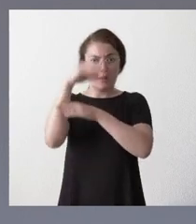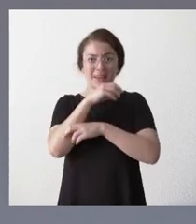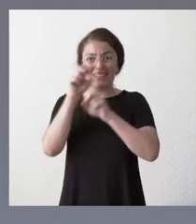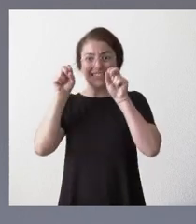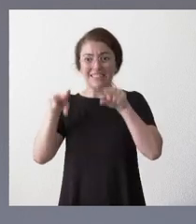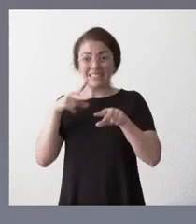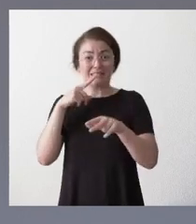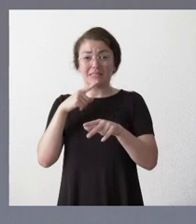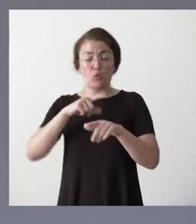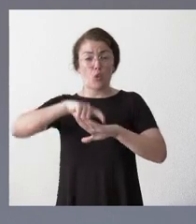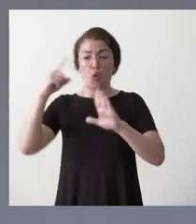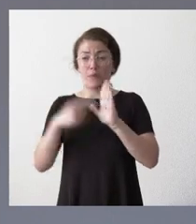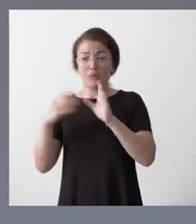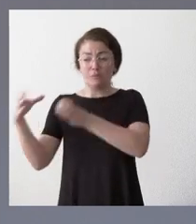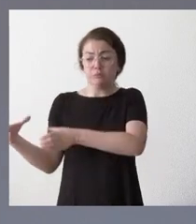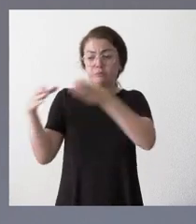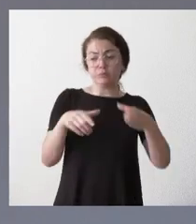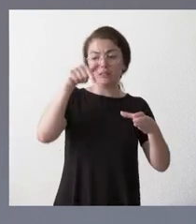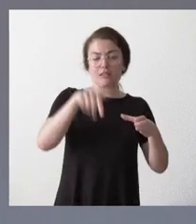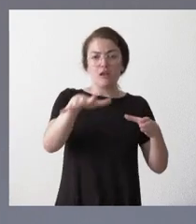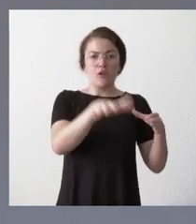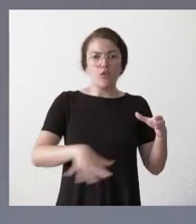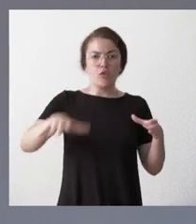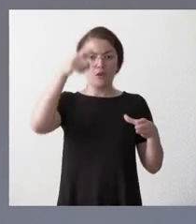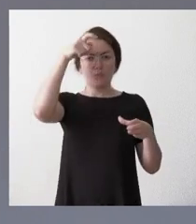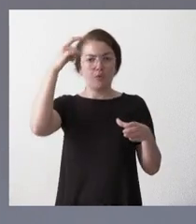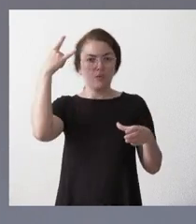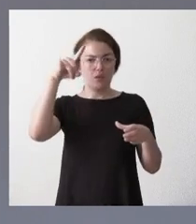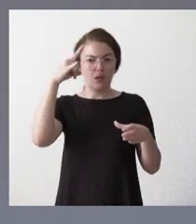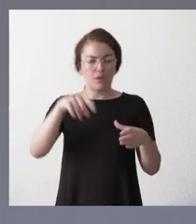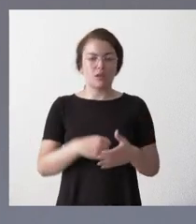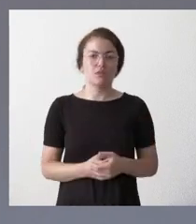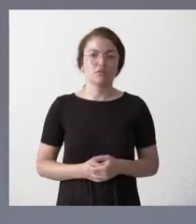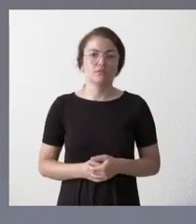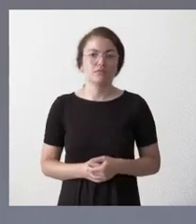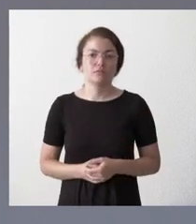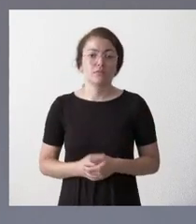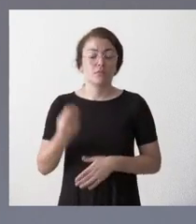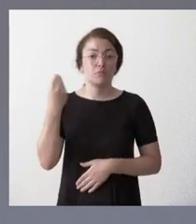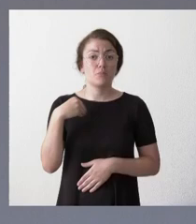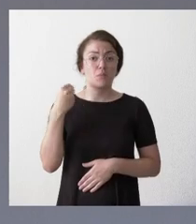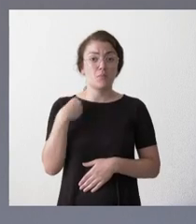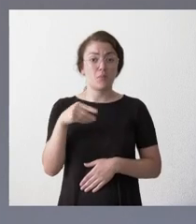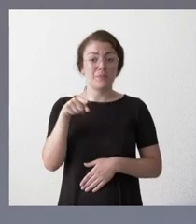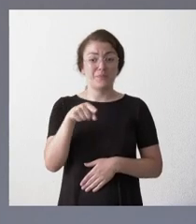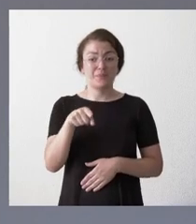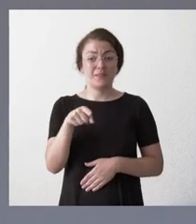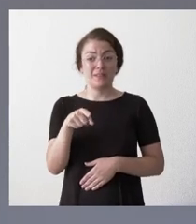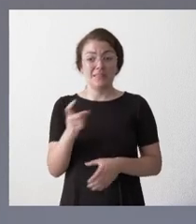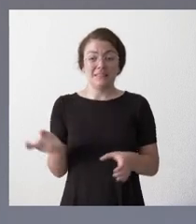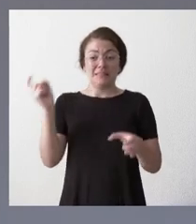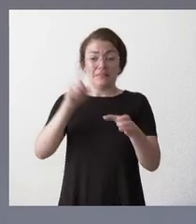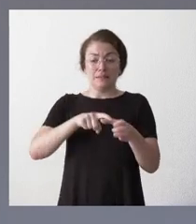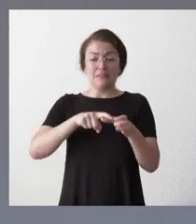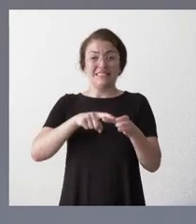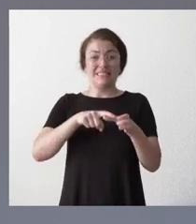menores, a Armenteros. En este caso, entran dentro del sistema de protección de Castilla y León,